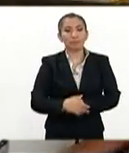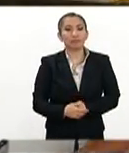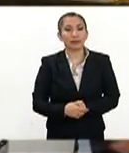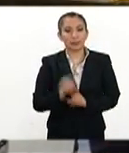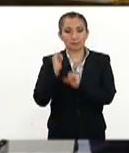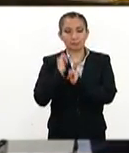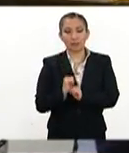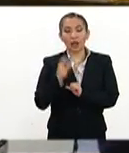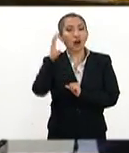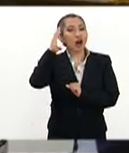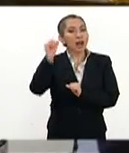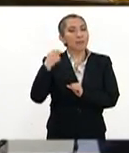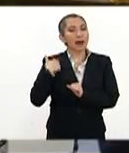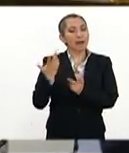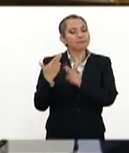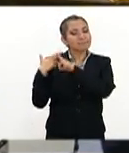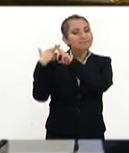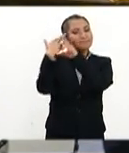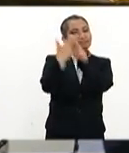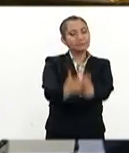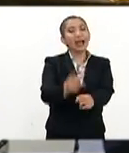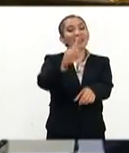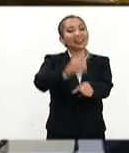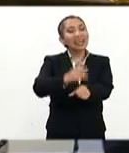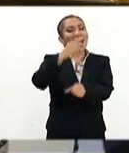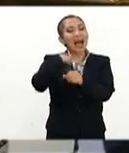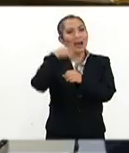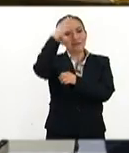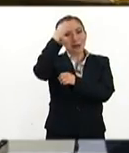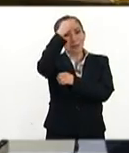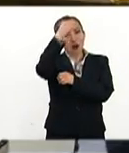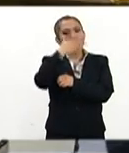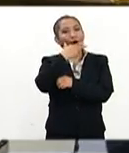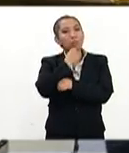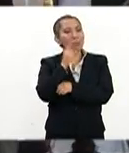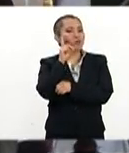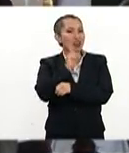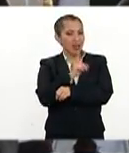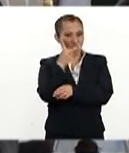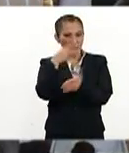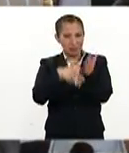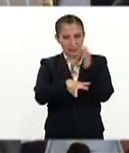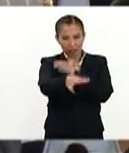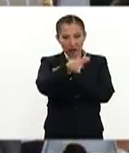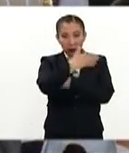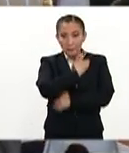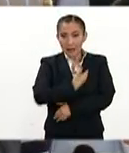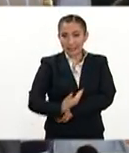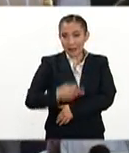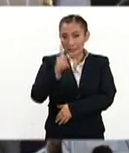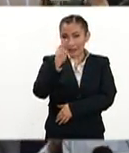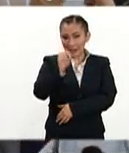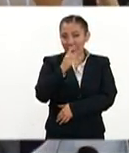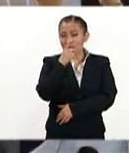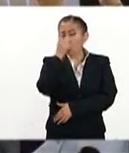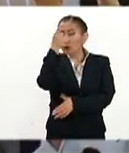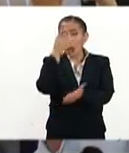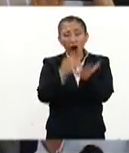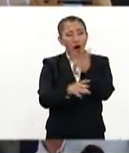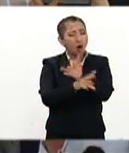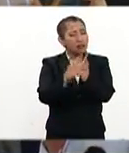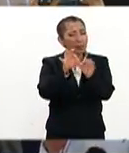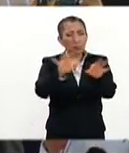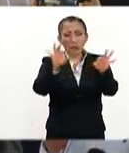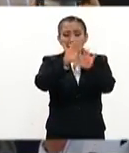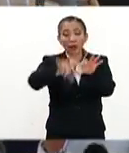Al encabezar en Colima la ceremonia conmemorativa del Día de la Enfermera y el Enfermero 2018, el presidente destacó que una de las prioridades de